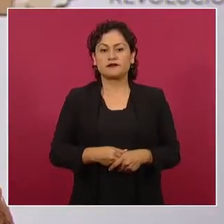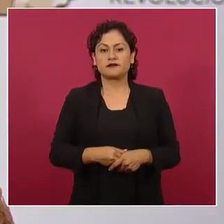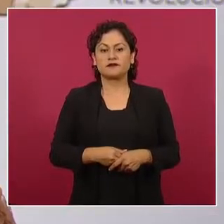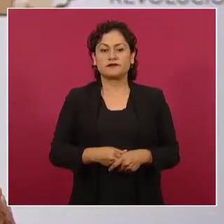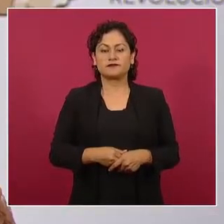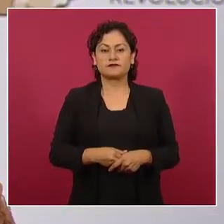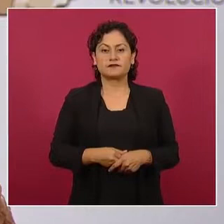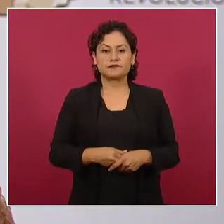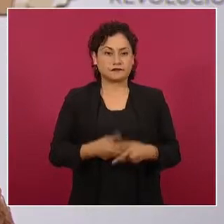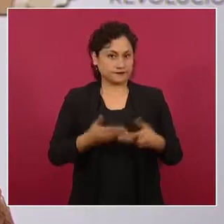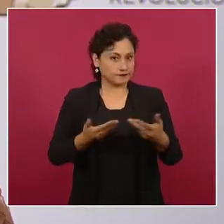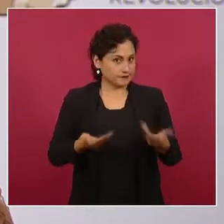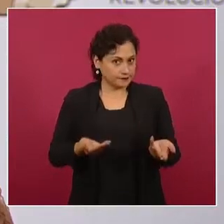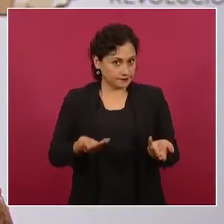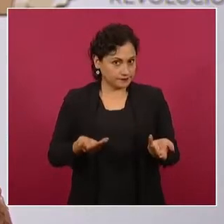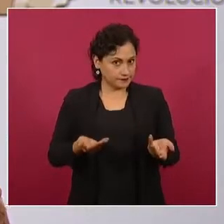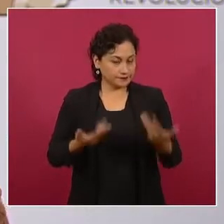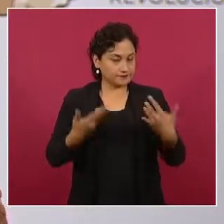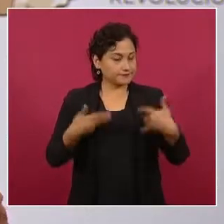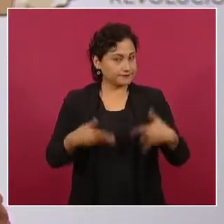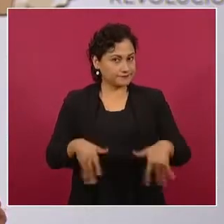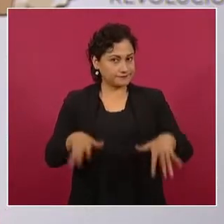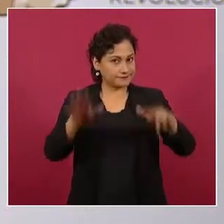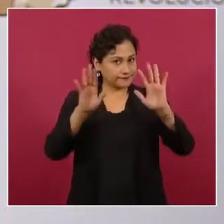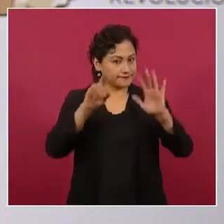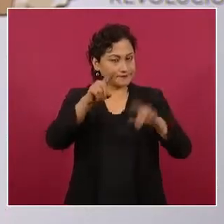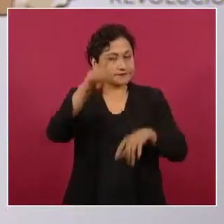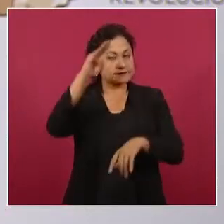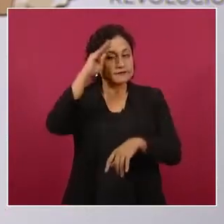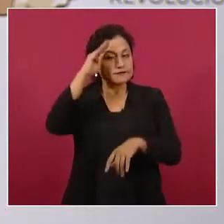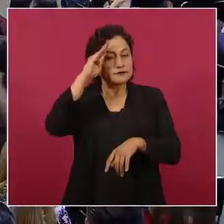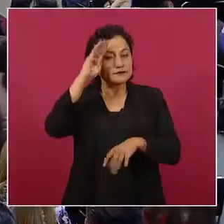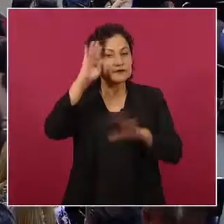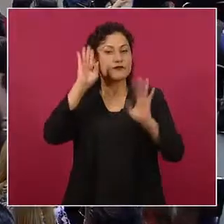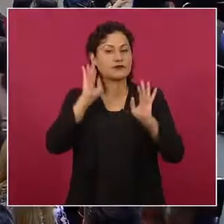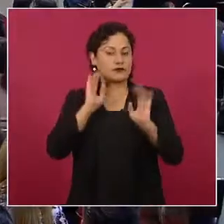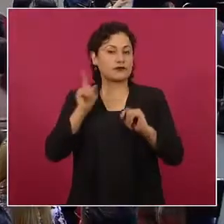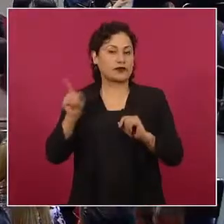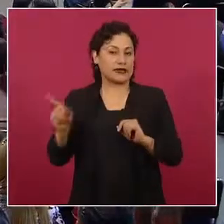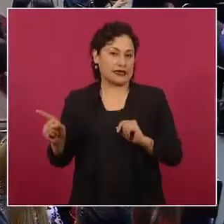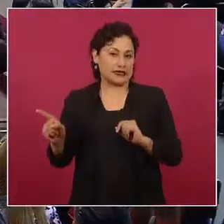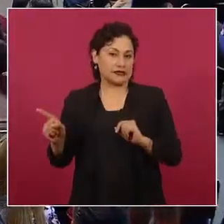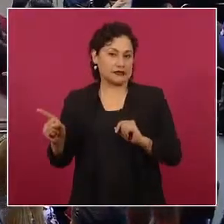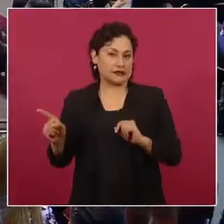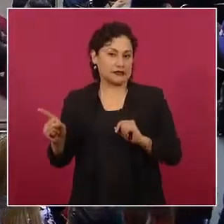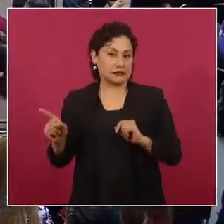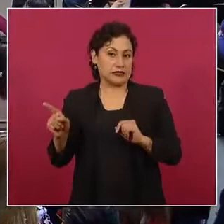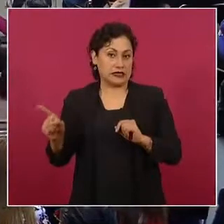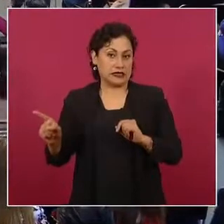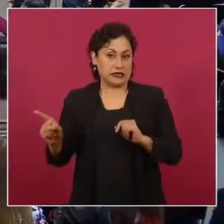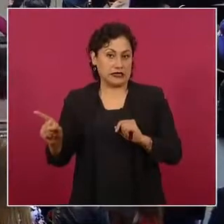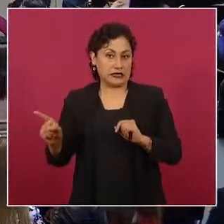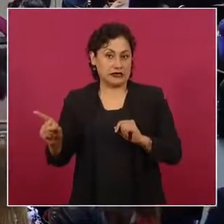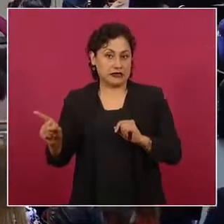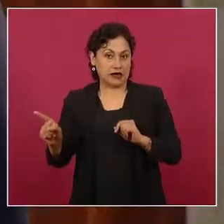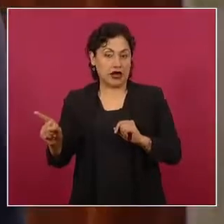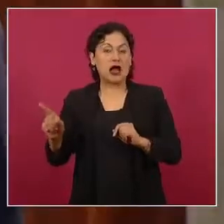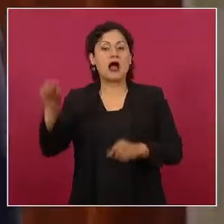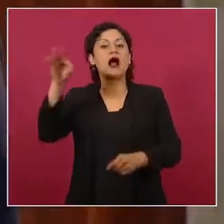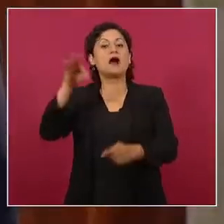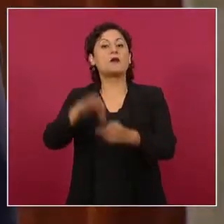en el supuesto, o sea, que hubiesen ellos votado por el litio,